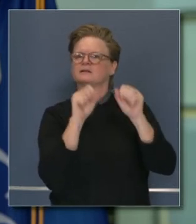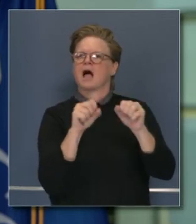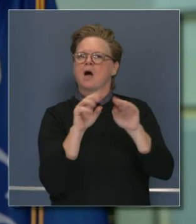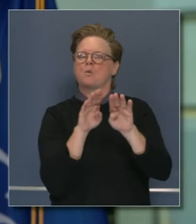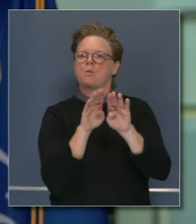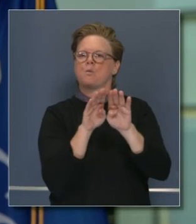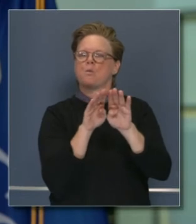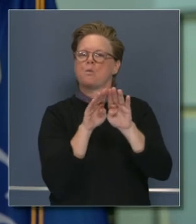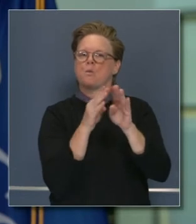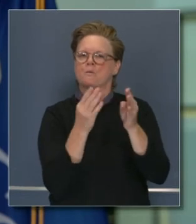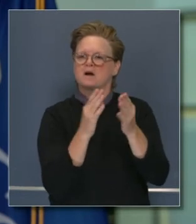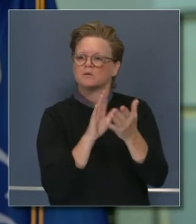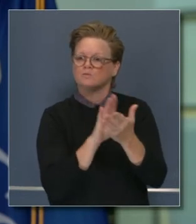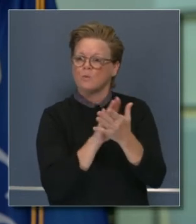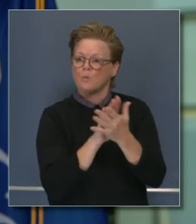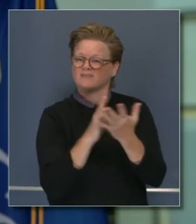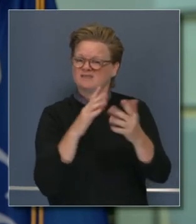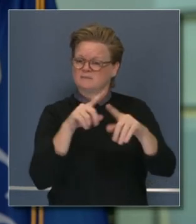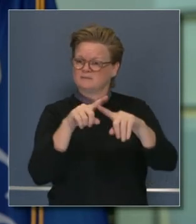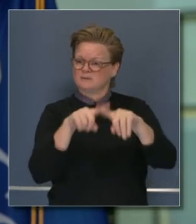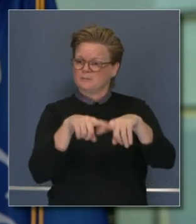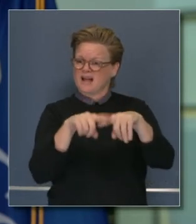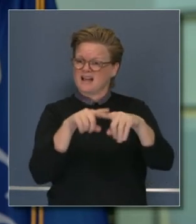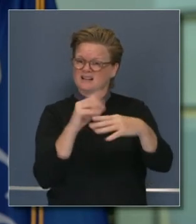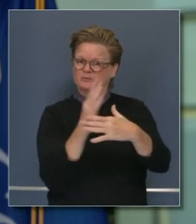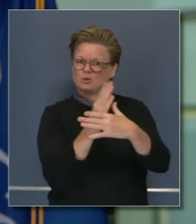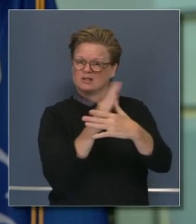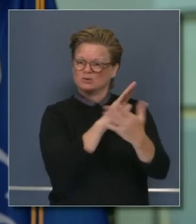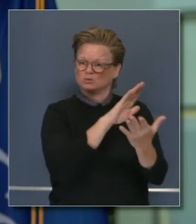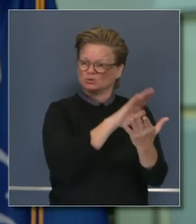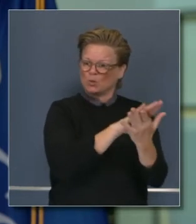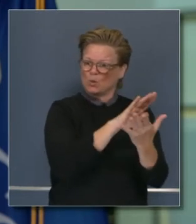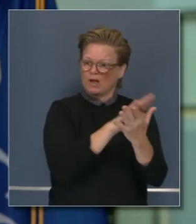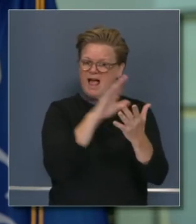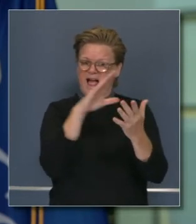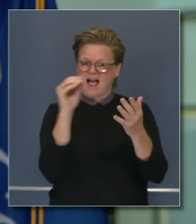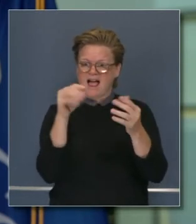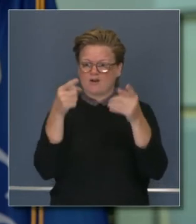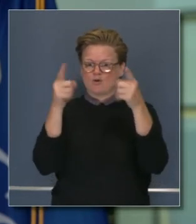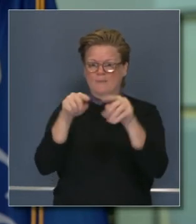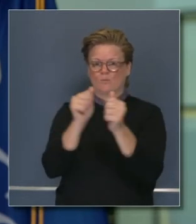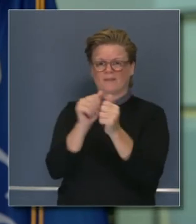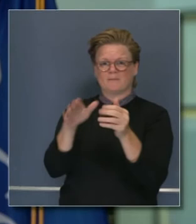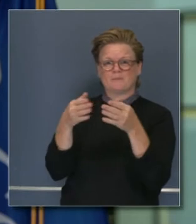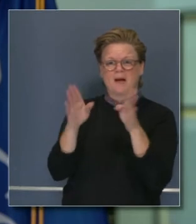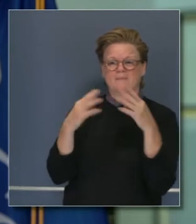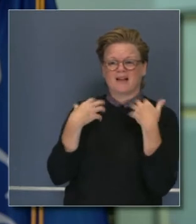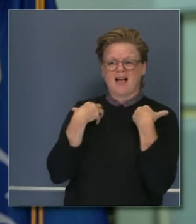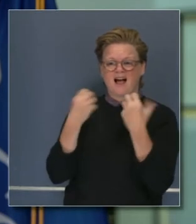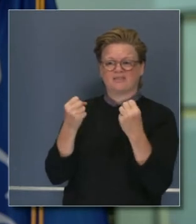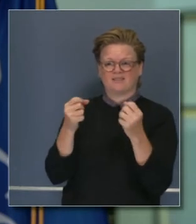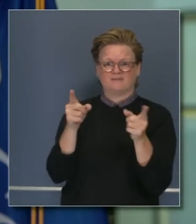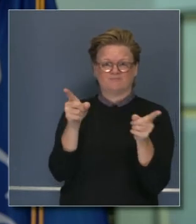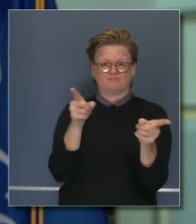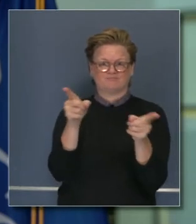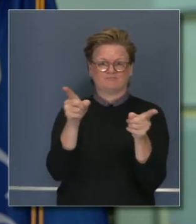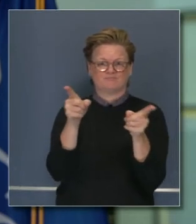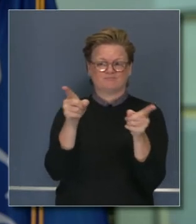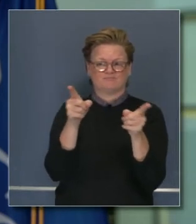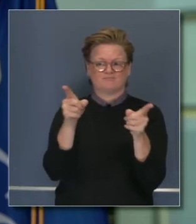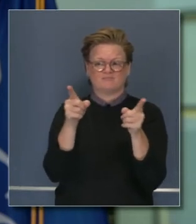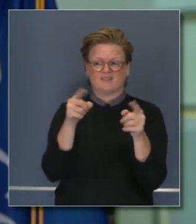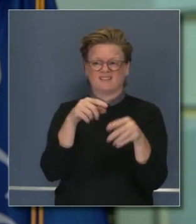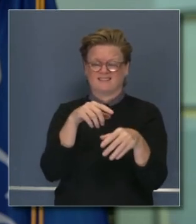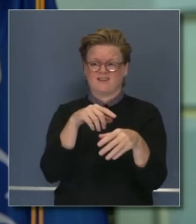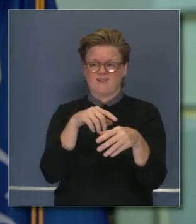pueden pedir reabrir escuelas a discreción de funcionarios de salubridad locales y funcionarios